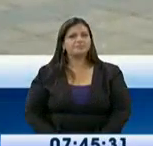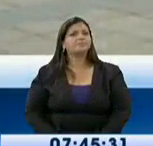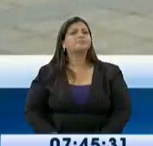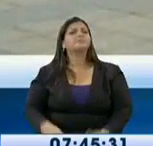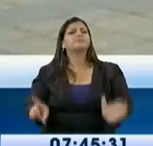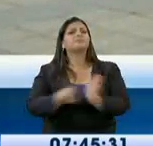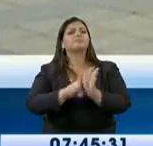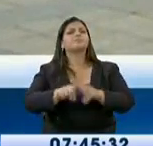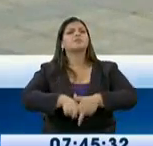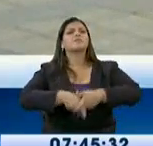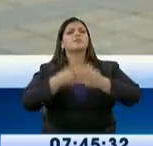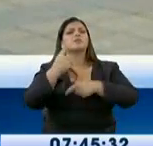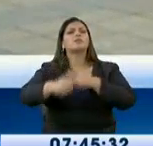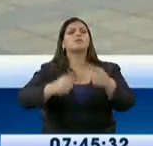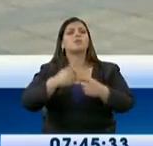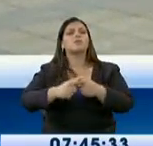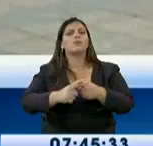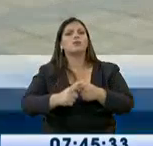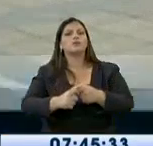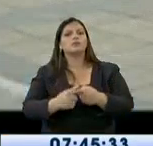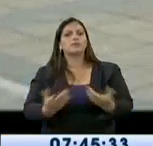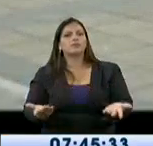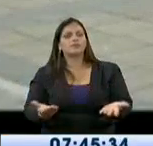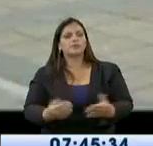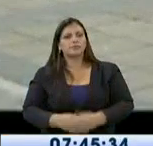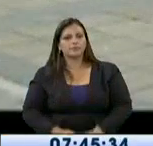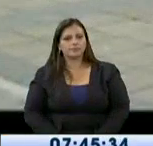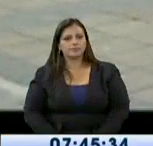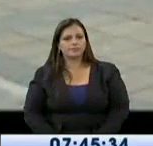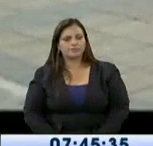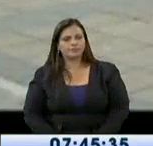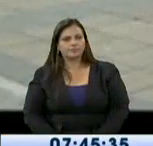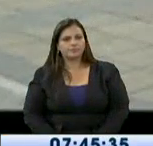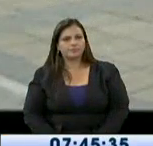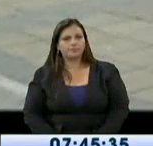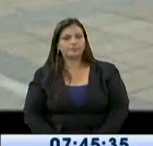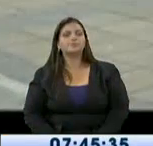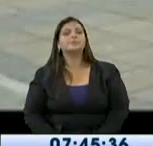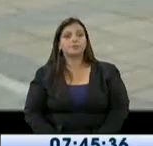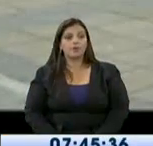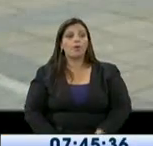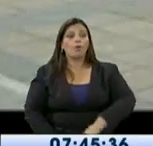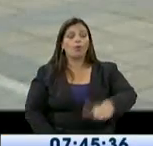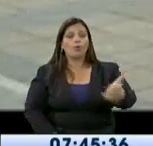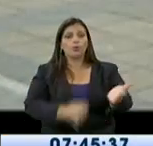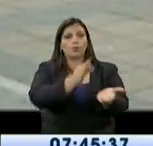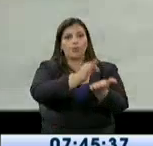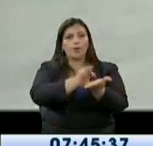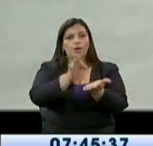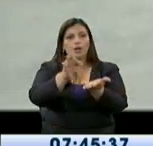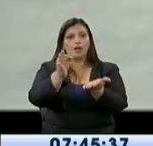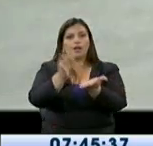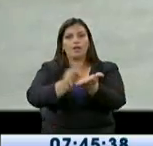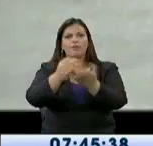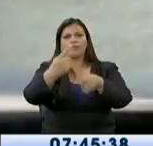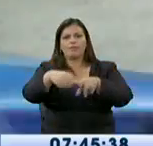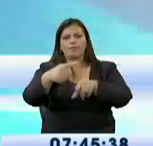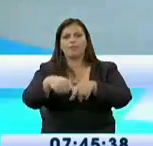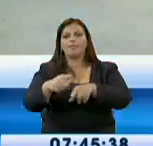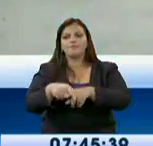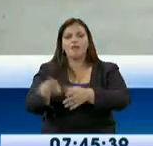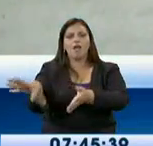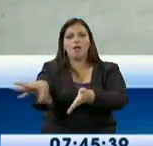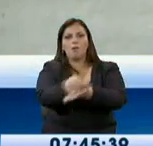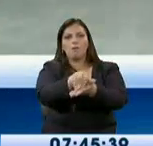en el Cantón Buena Fe será socializada también en los otros 12 cantones de la provincia de Los Ríos. La medida determina que